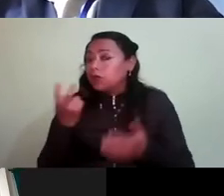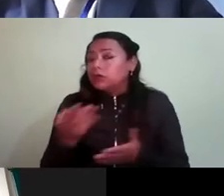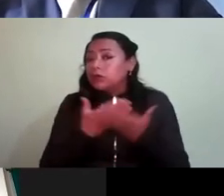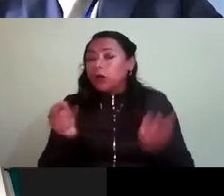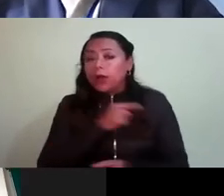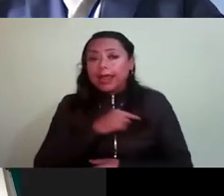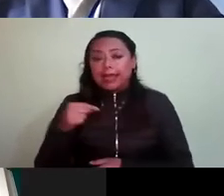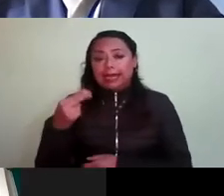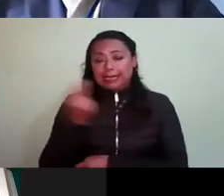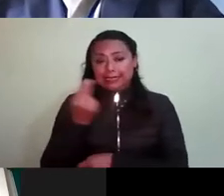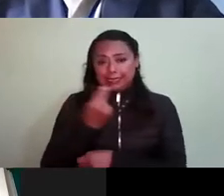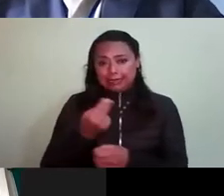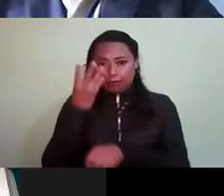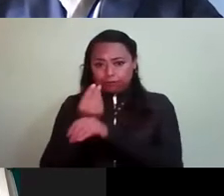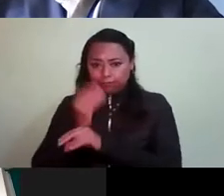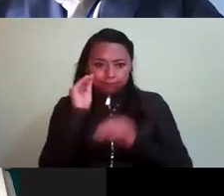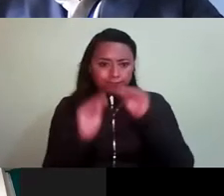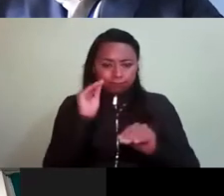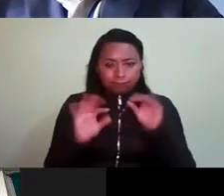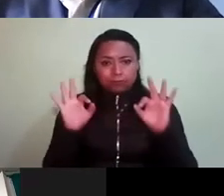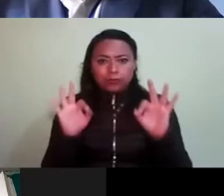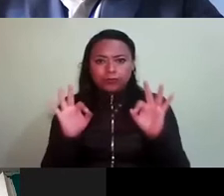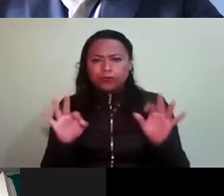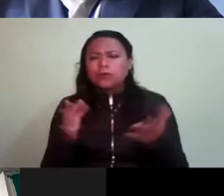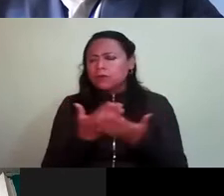ya deberíamos estar pensando, creo yo, en